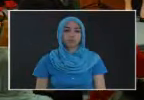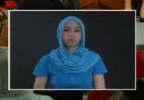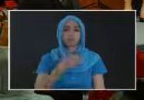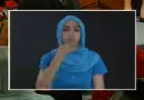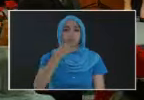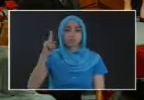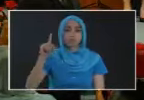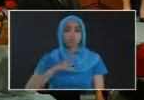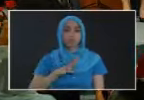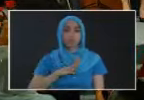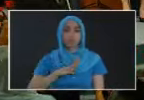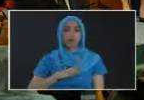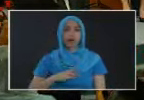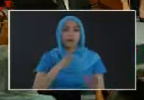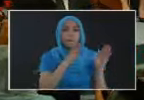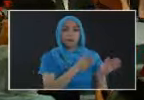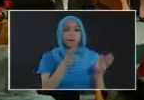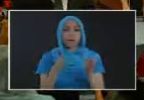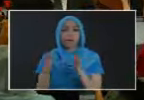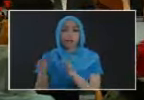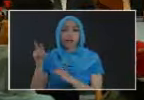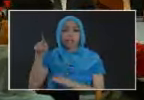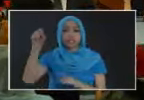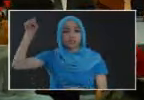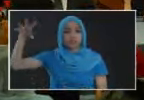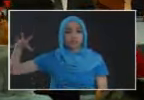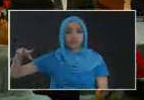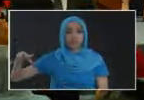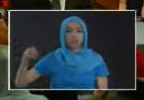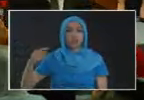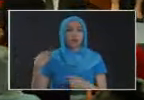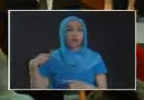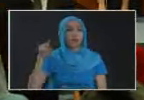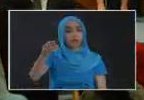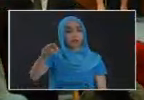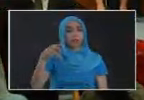Dios tenía preparada esta bendición para tu vida.